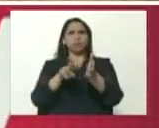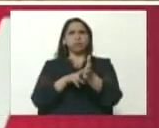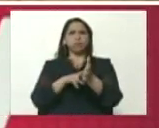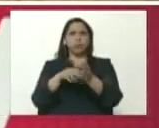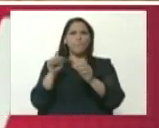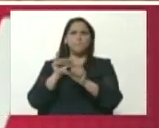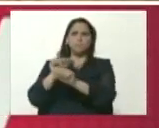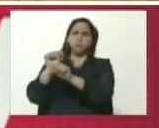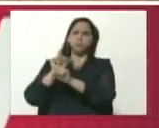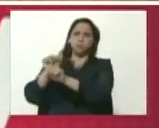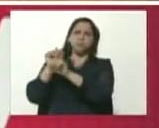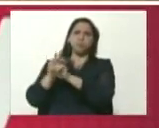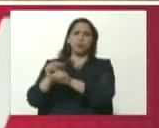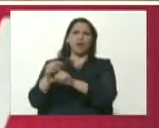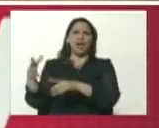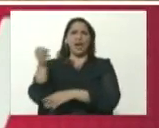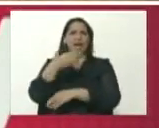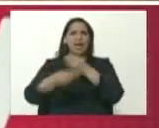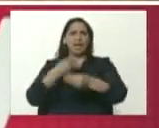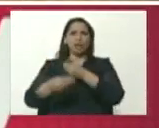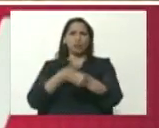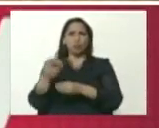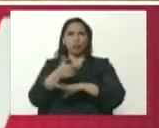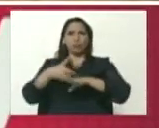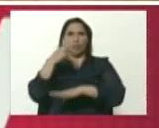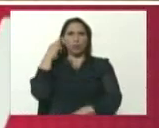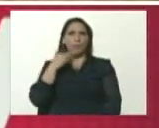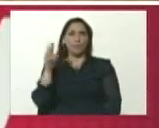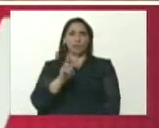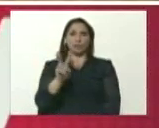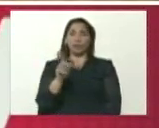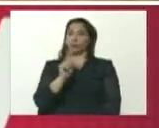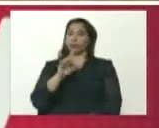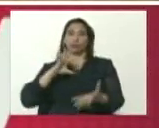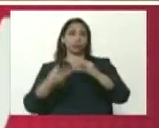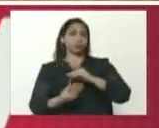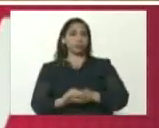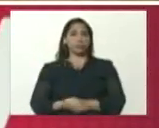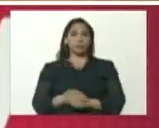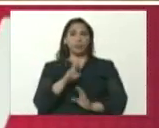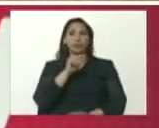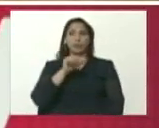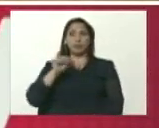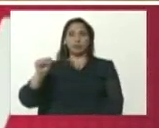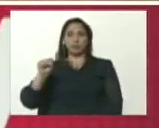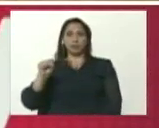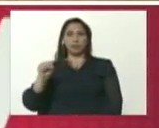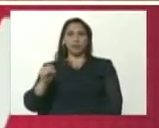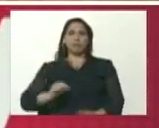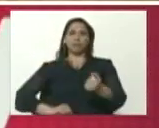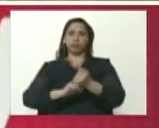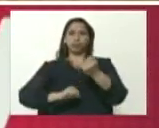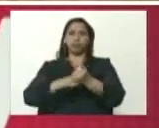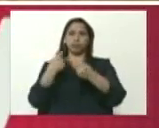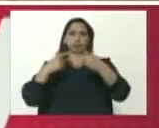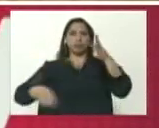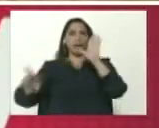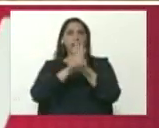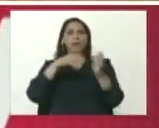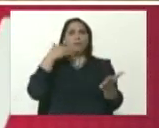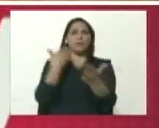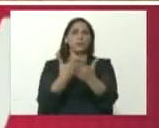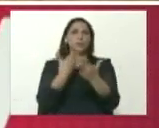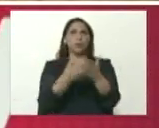por el gobierno venezolano. Al contrario, las RAS se sustenta en diversas leyes y propuestas de